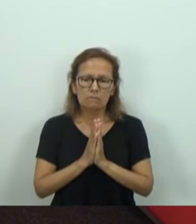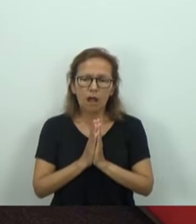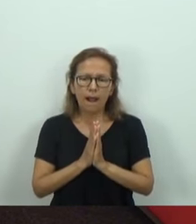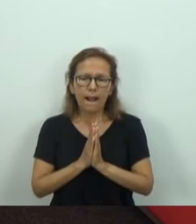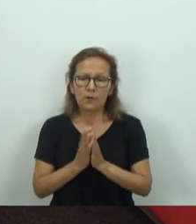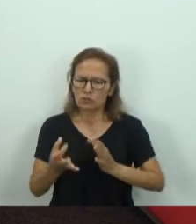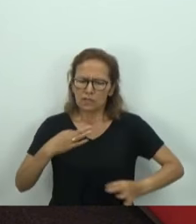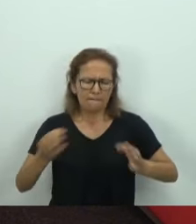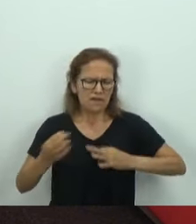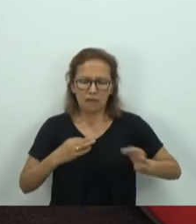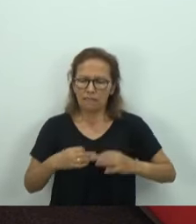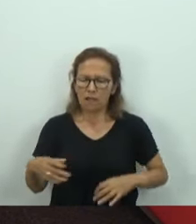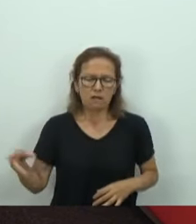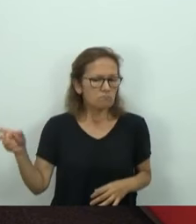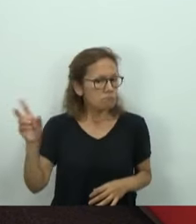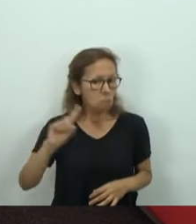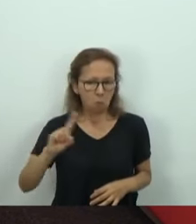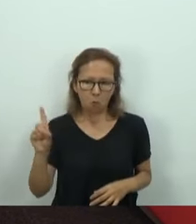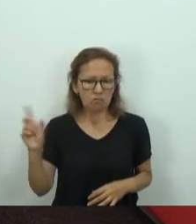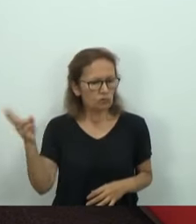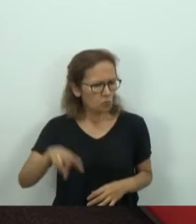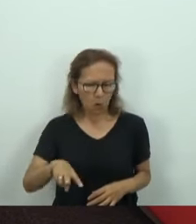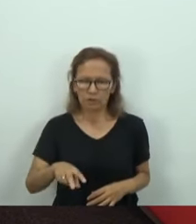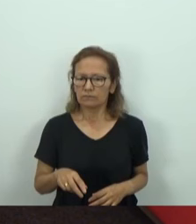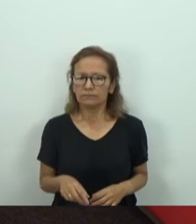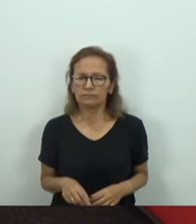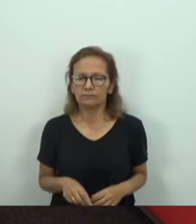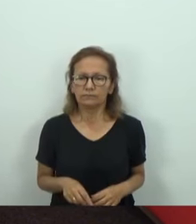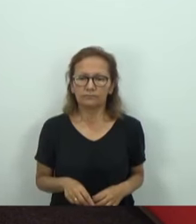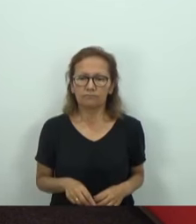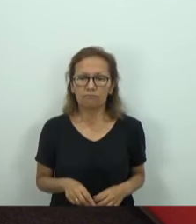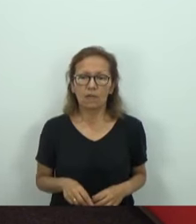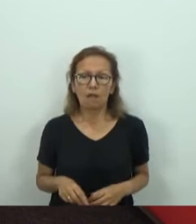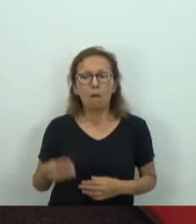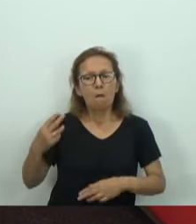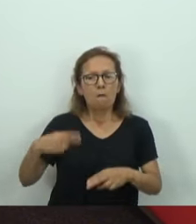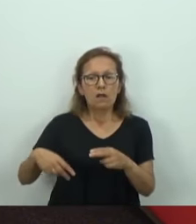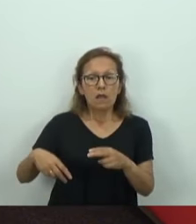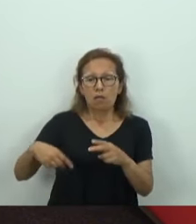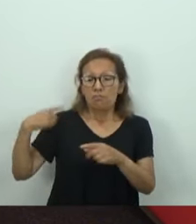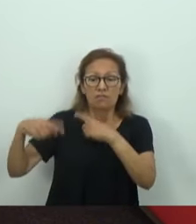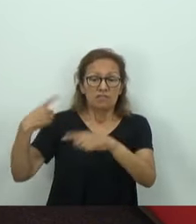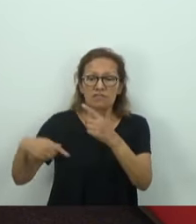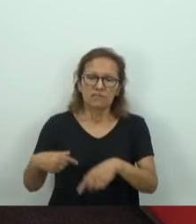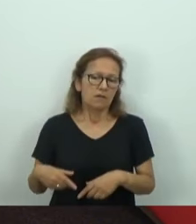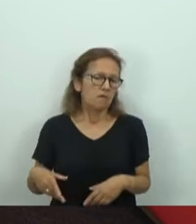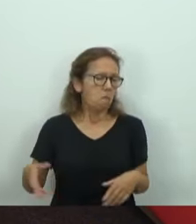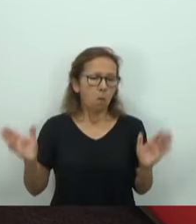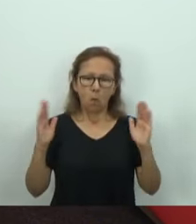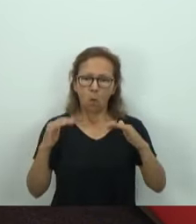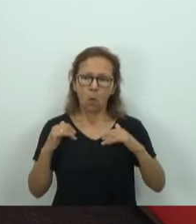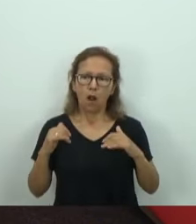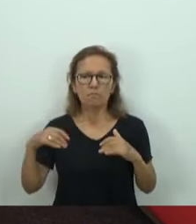contaminada. Jamás. Ni por antepasados, ni por cultura, ni